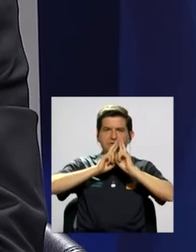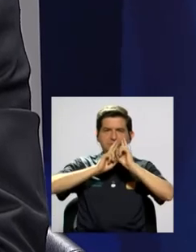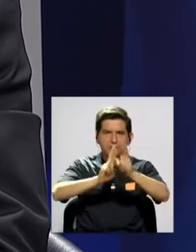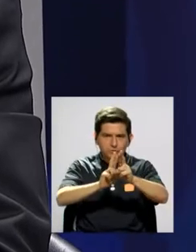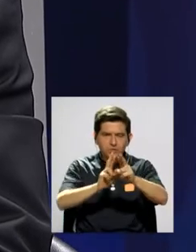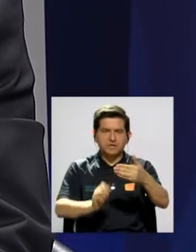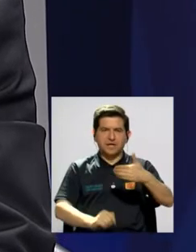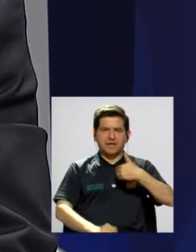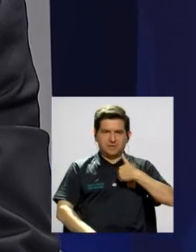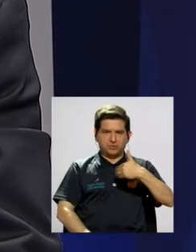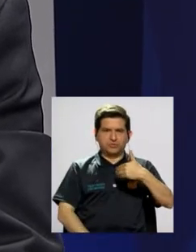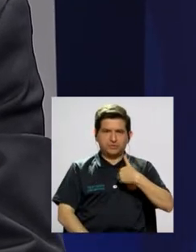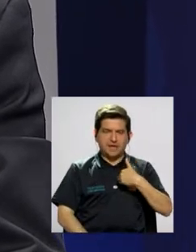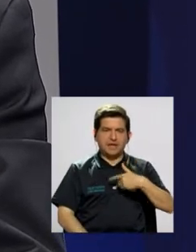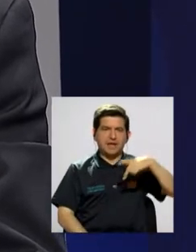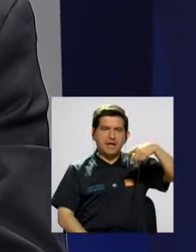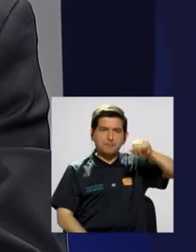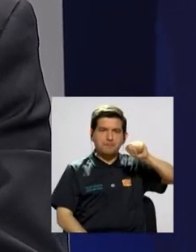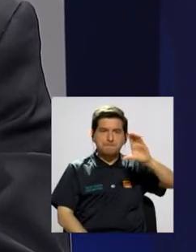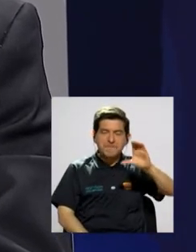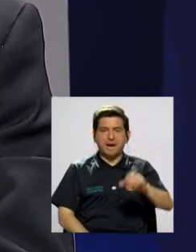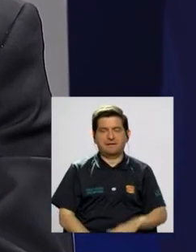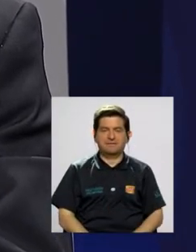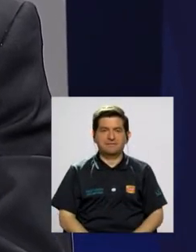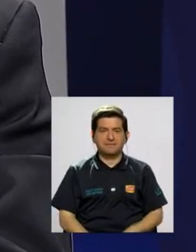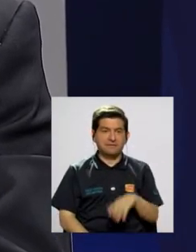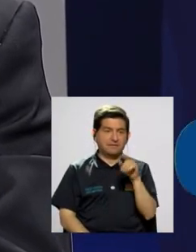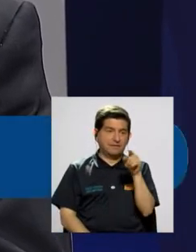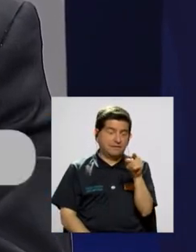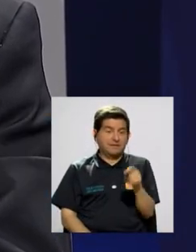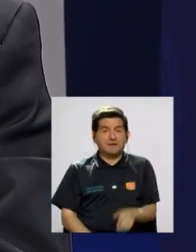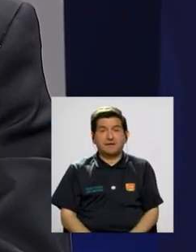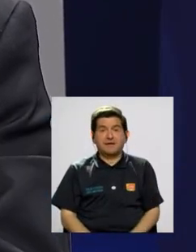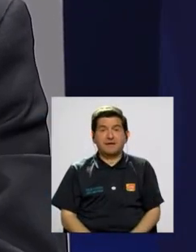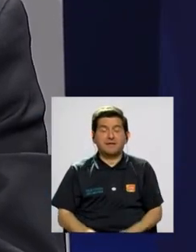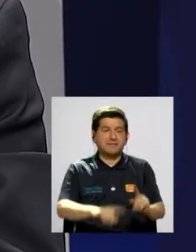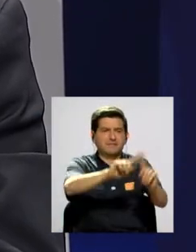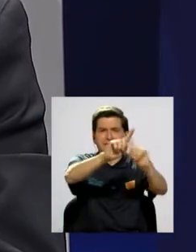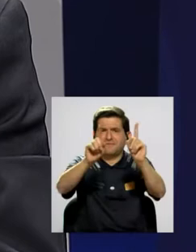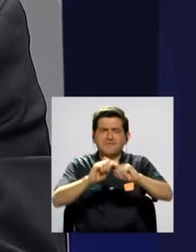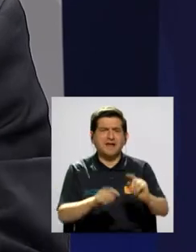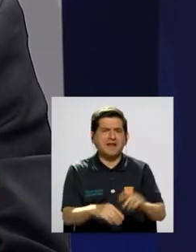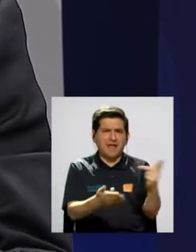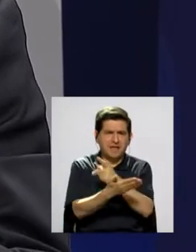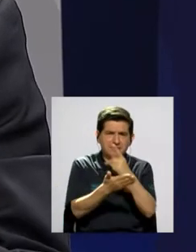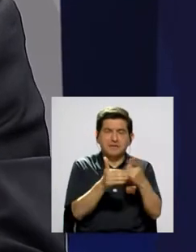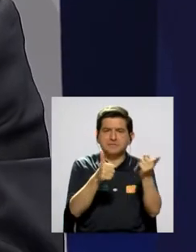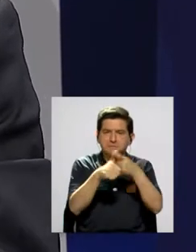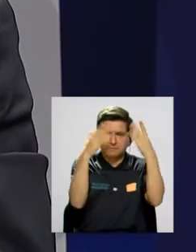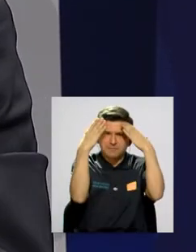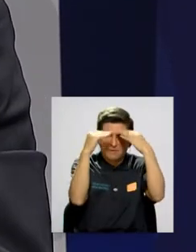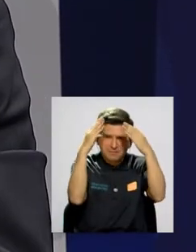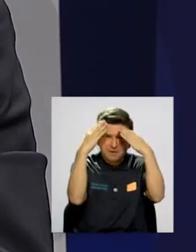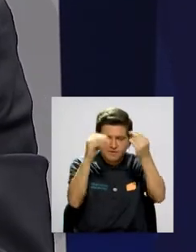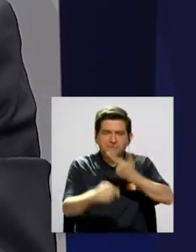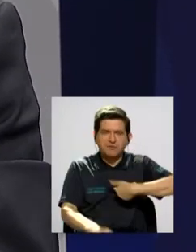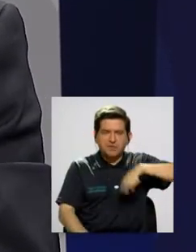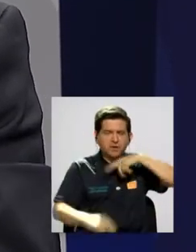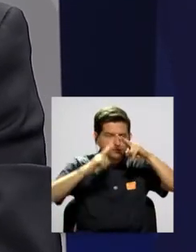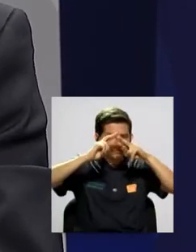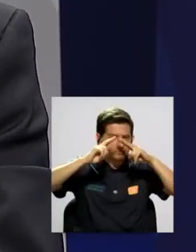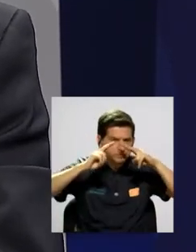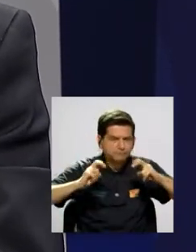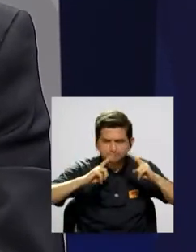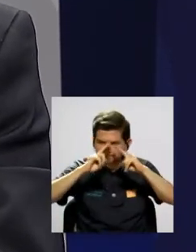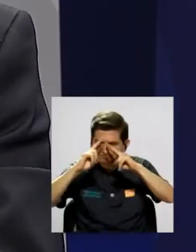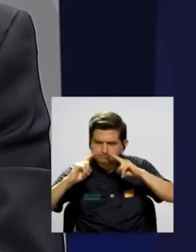que había obtenido el PAC en el grueso de provincias, según los primeros datos que estamos revisando.